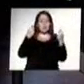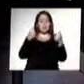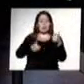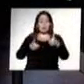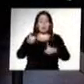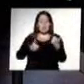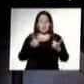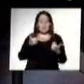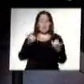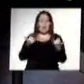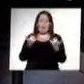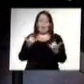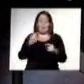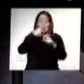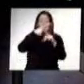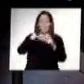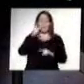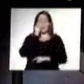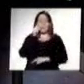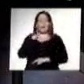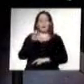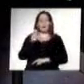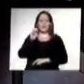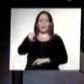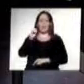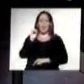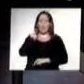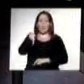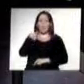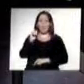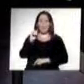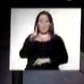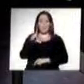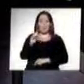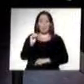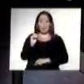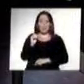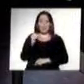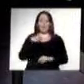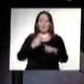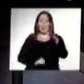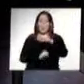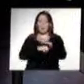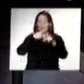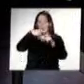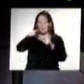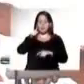también en torno a otro de los precandidatos, Leopoldo López, se dio el día de hoy un nuevo apoyo, un nuevo respaldo.